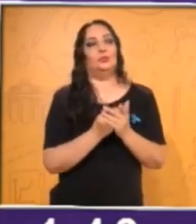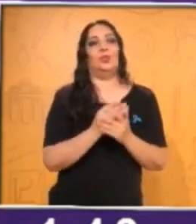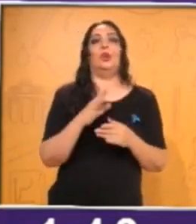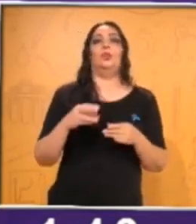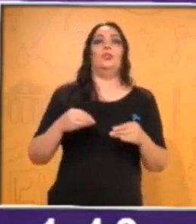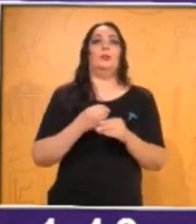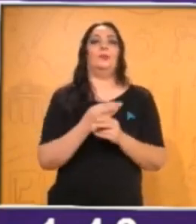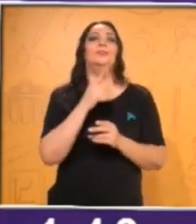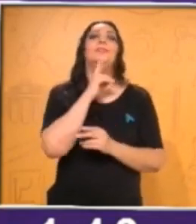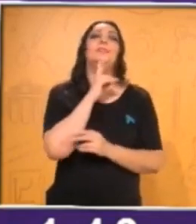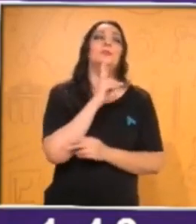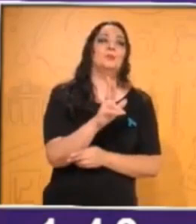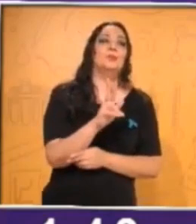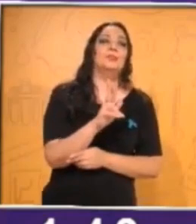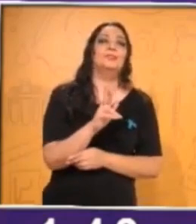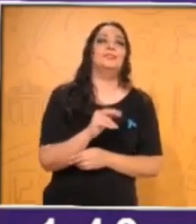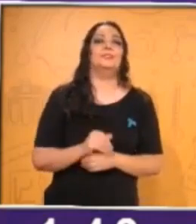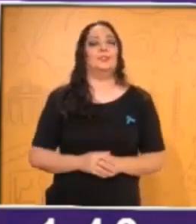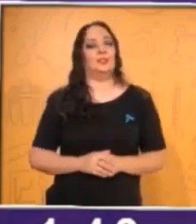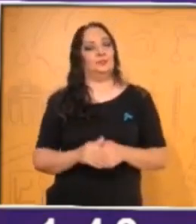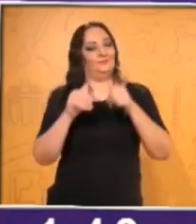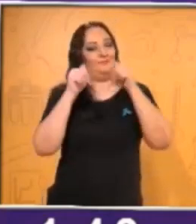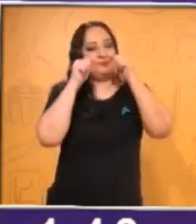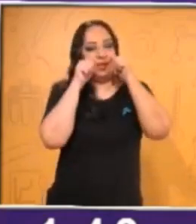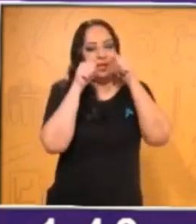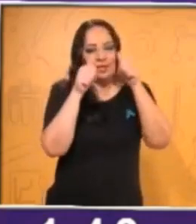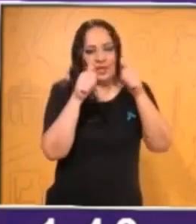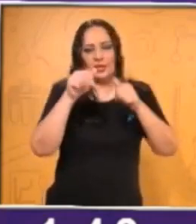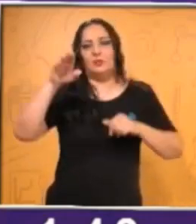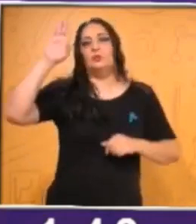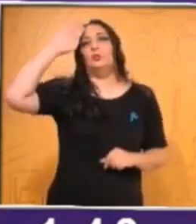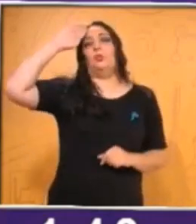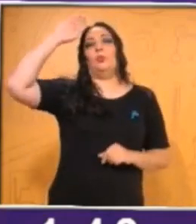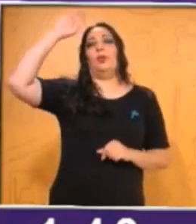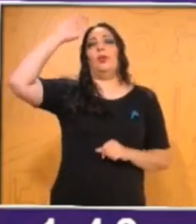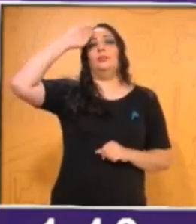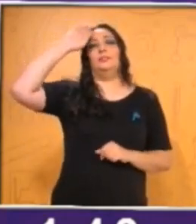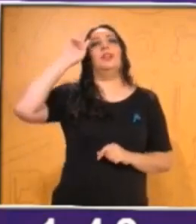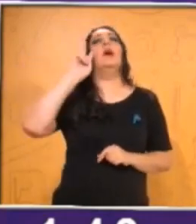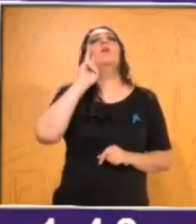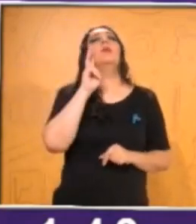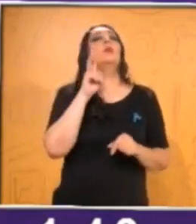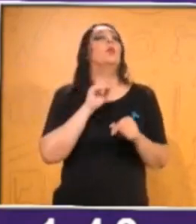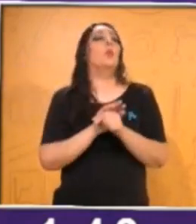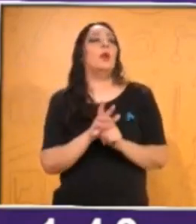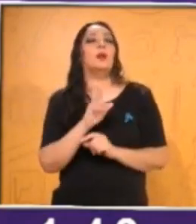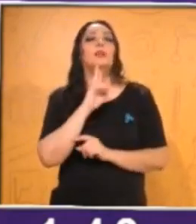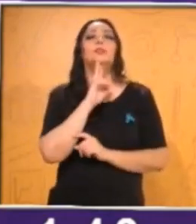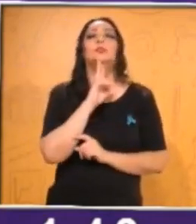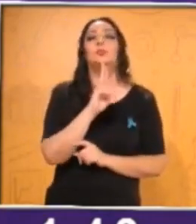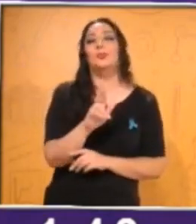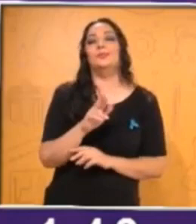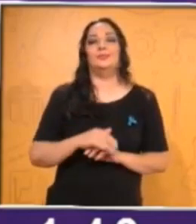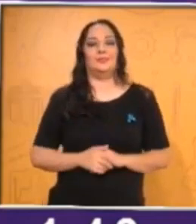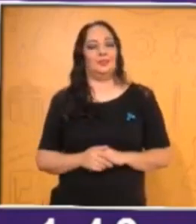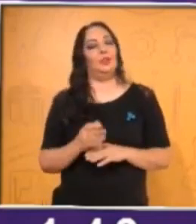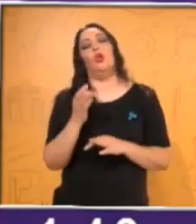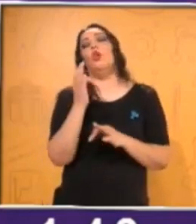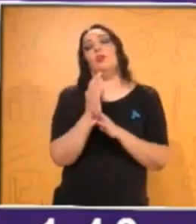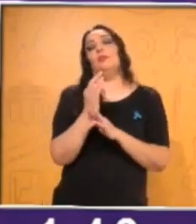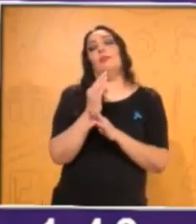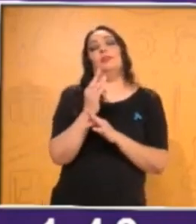la respuesta. Así que estén atentos, sigan pensándole por ahí a ver cuál será la respuesta correcta. Y ahorita